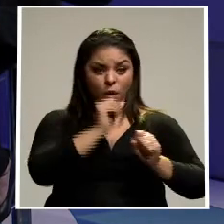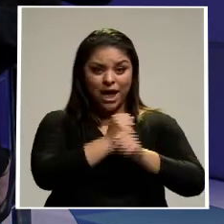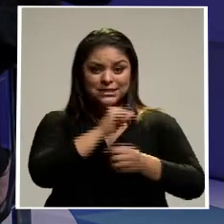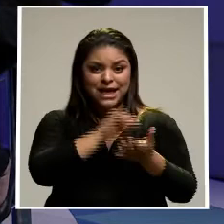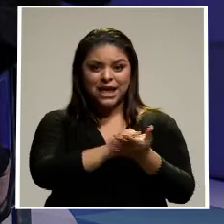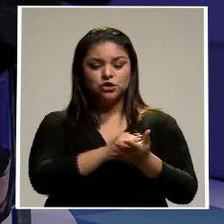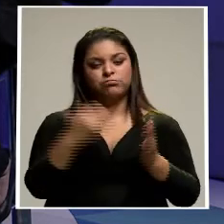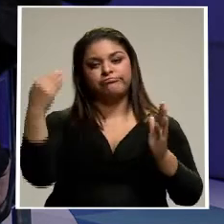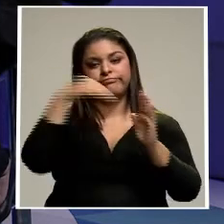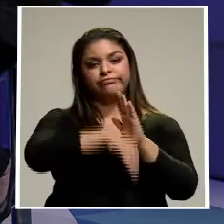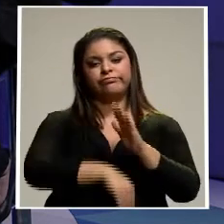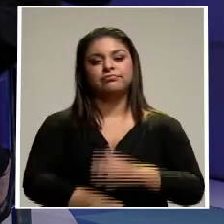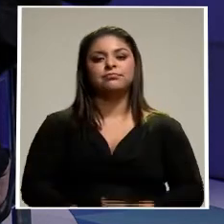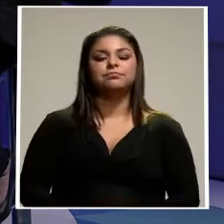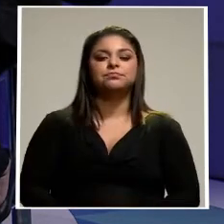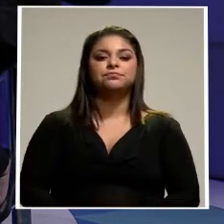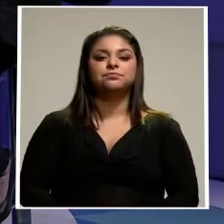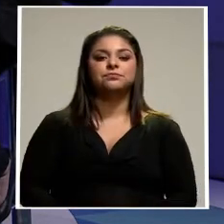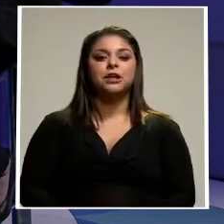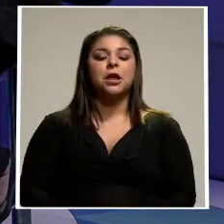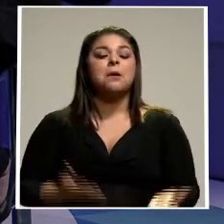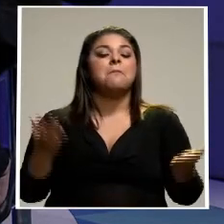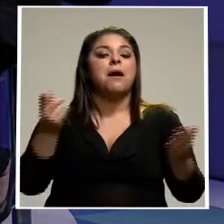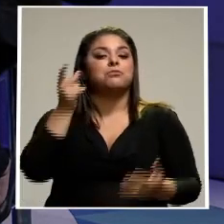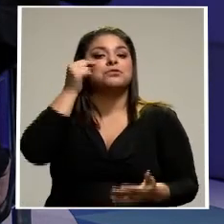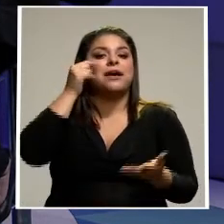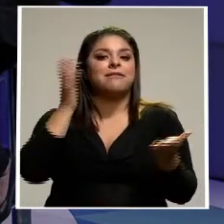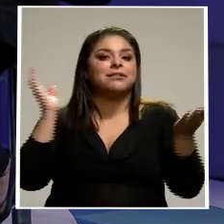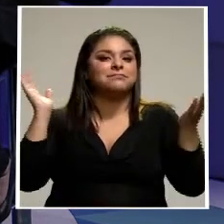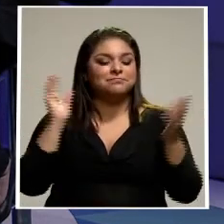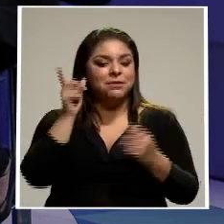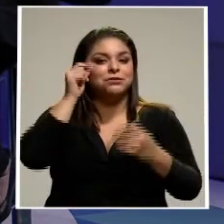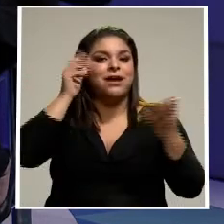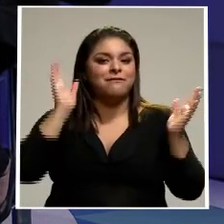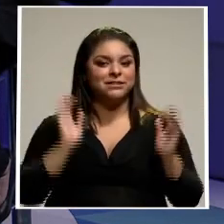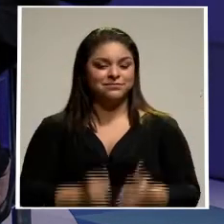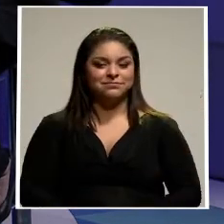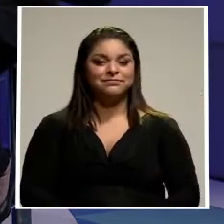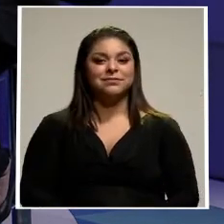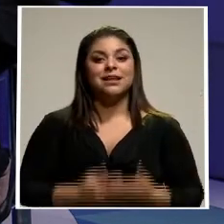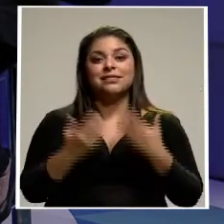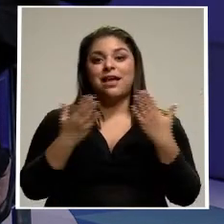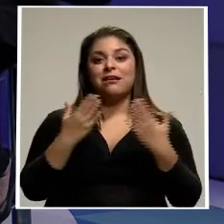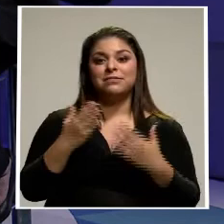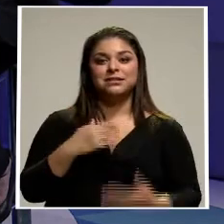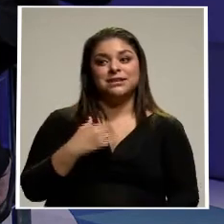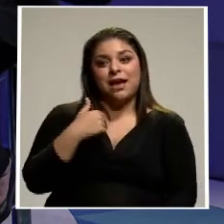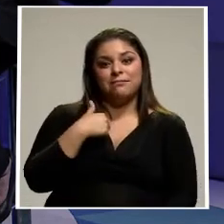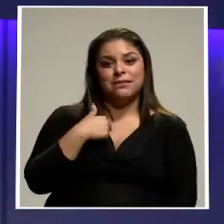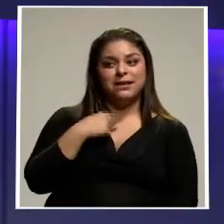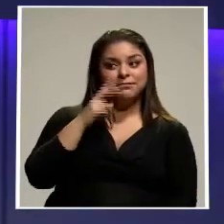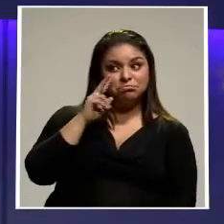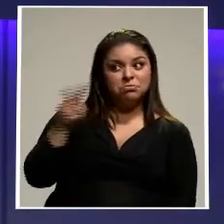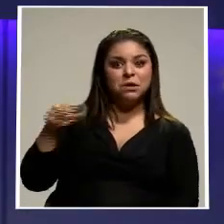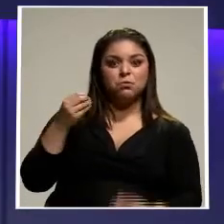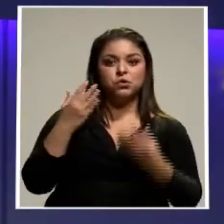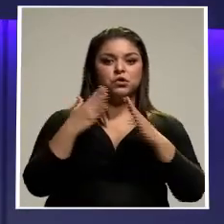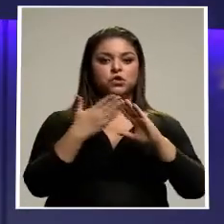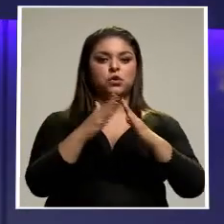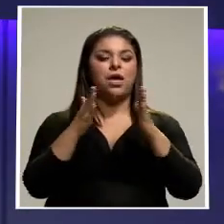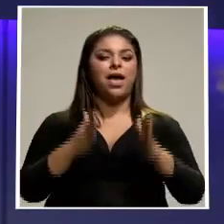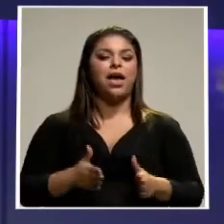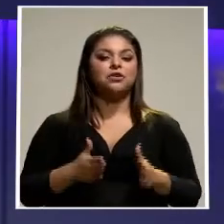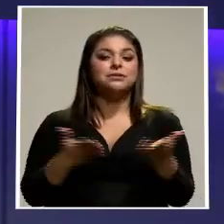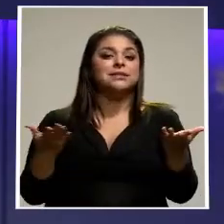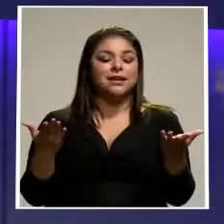perece. Vamos a ver, quizás lo que me ocurre a mí y a muchos ciudadanos es que